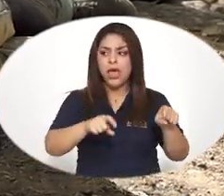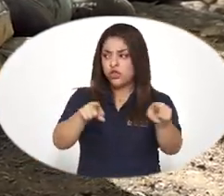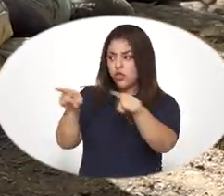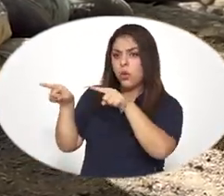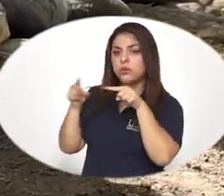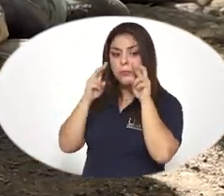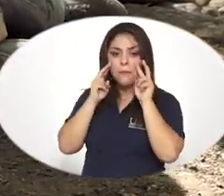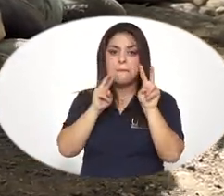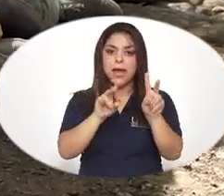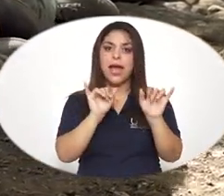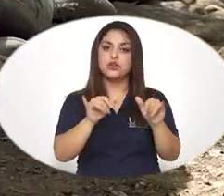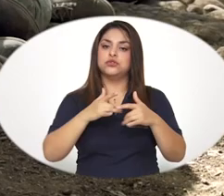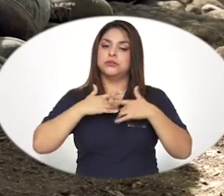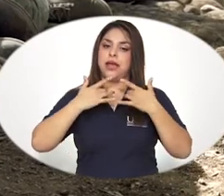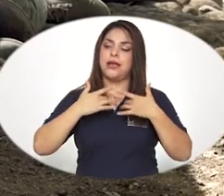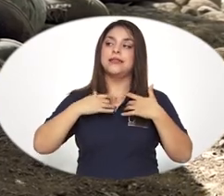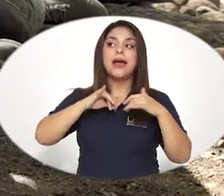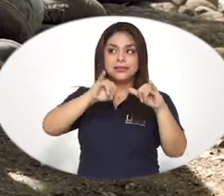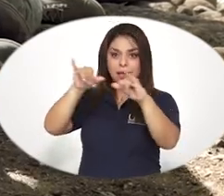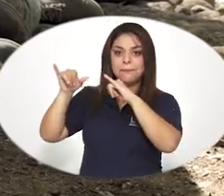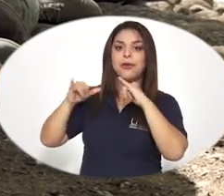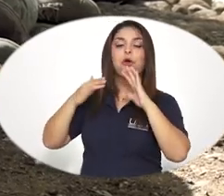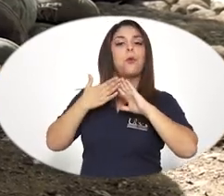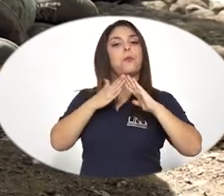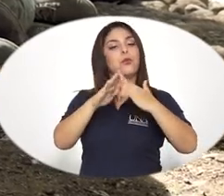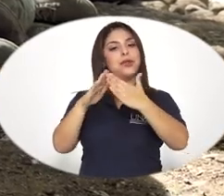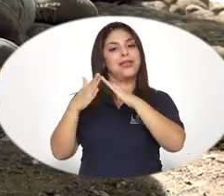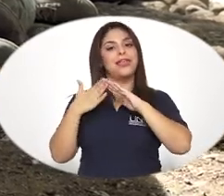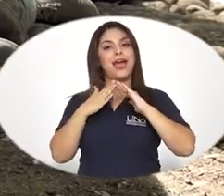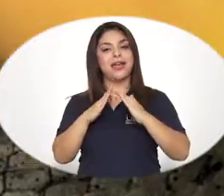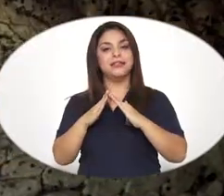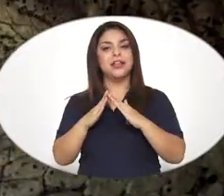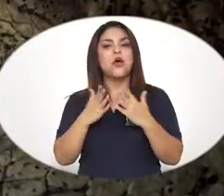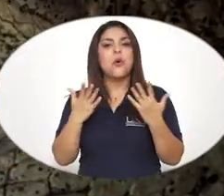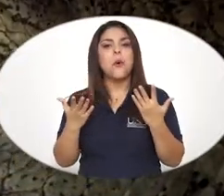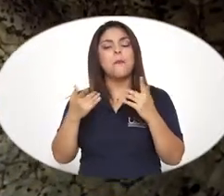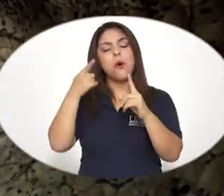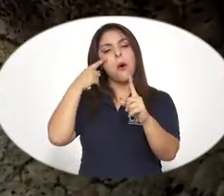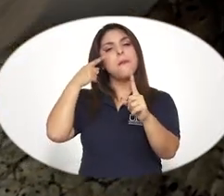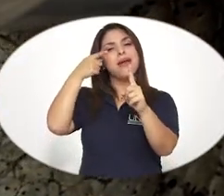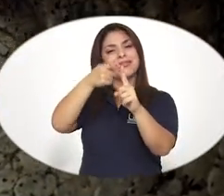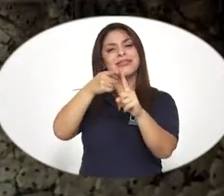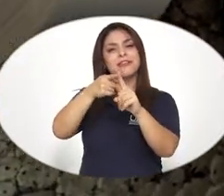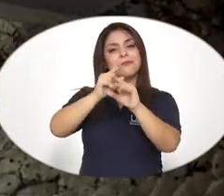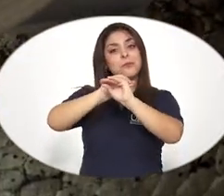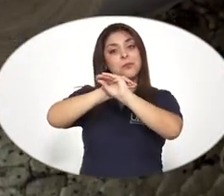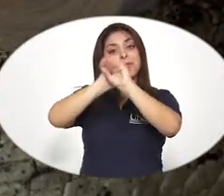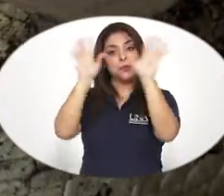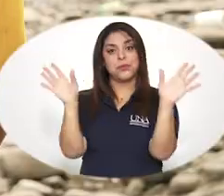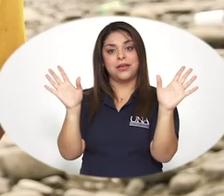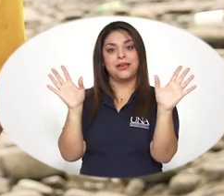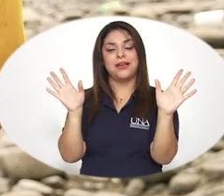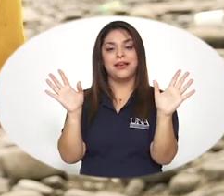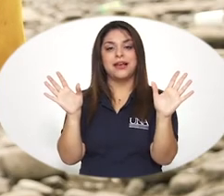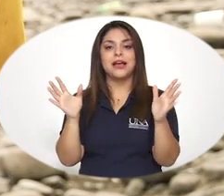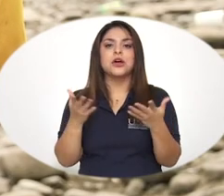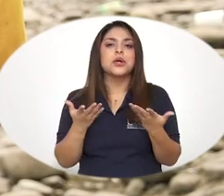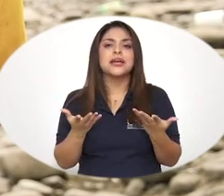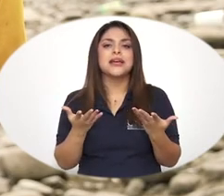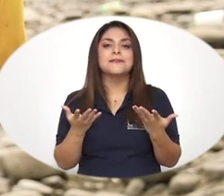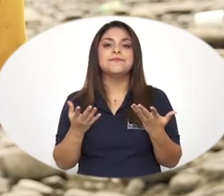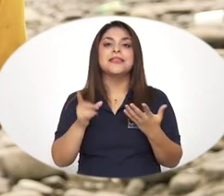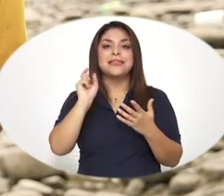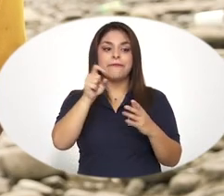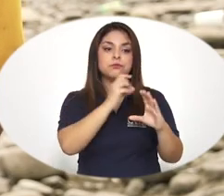poder proyectar eso a los demás compañeros y a la misma comunidad con un objetivo claro